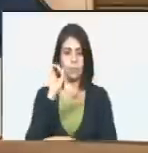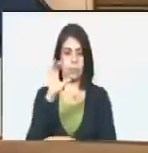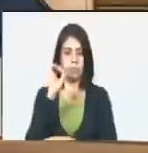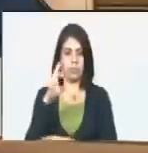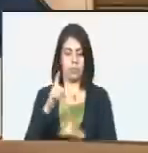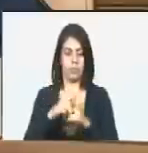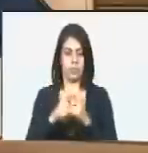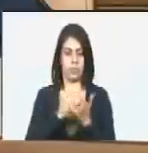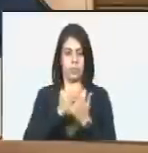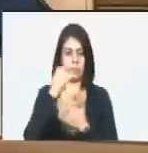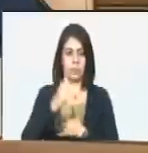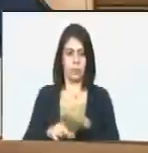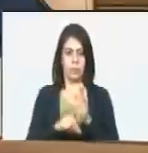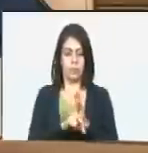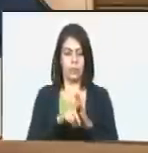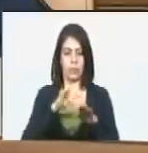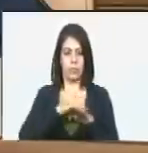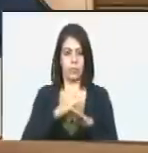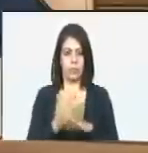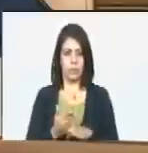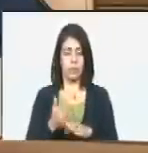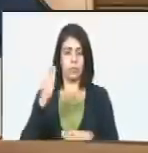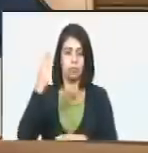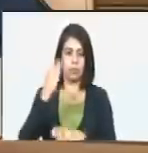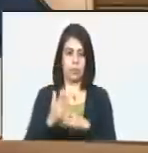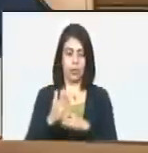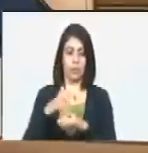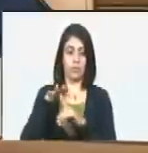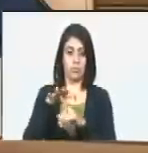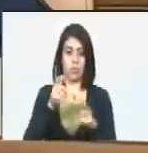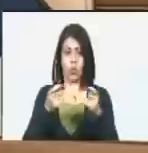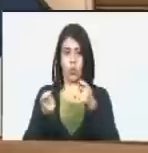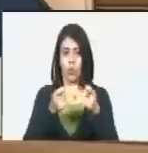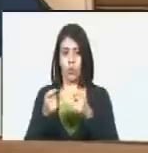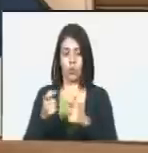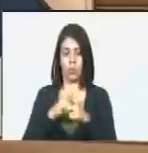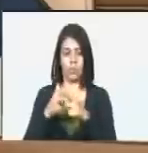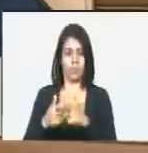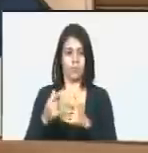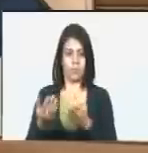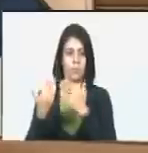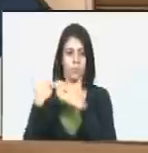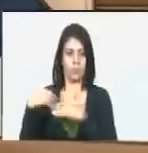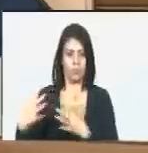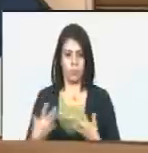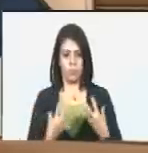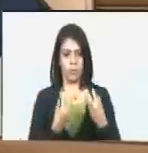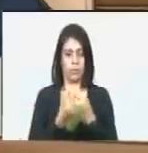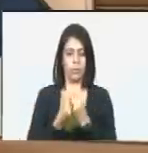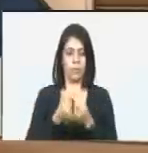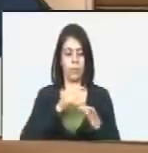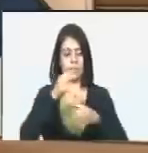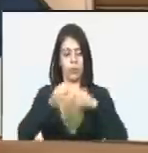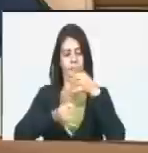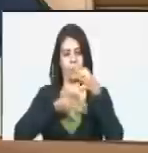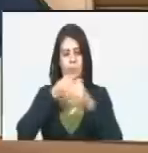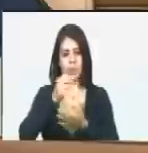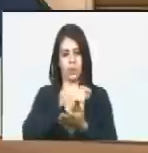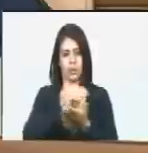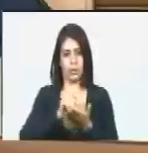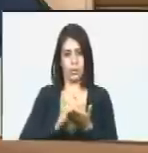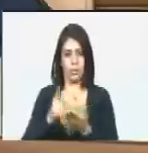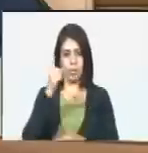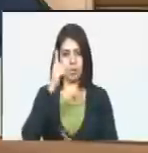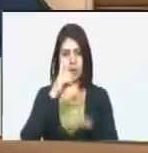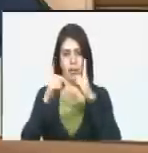proyecto de ley orgánica de extinción de dominio, acompañado de su correspondiente exposición de motivos para su primera discusión,